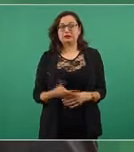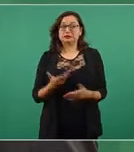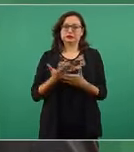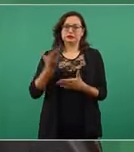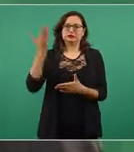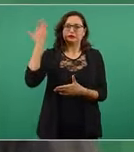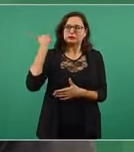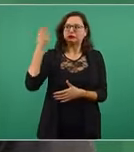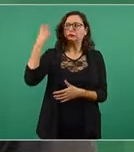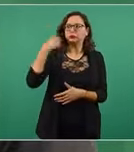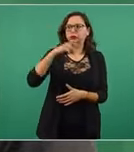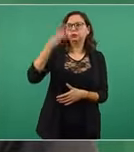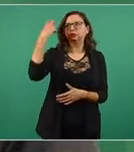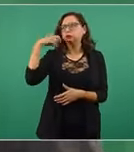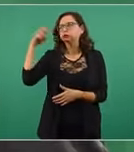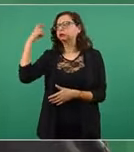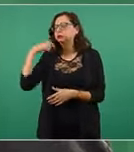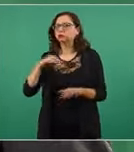y